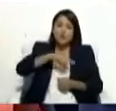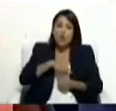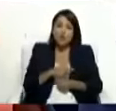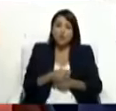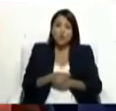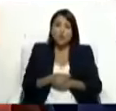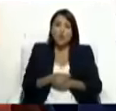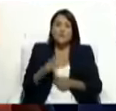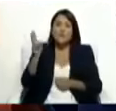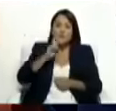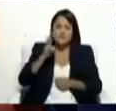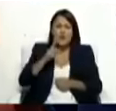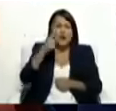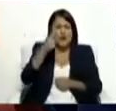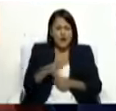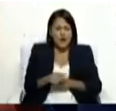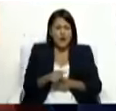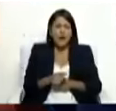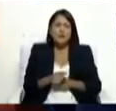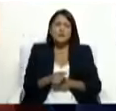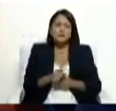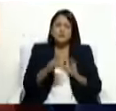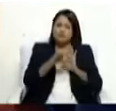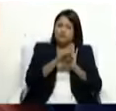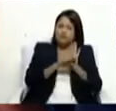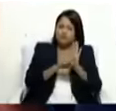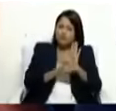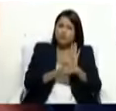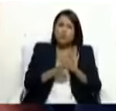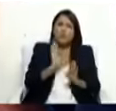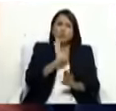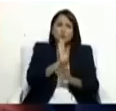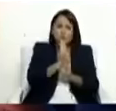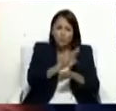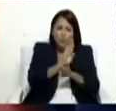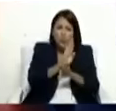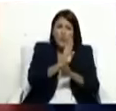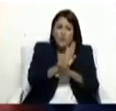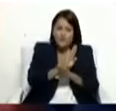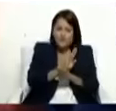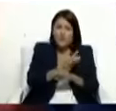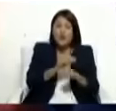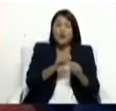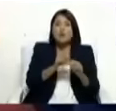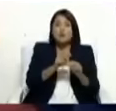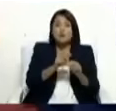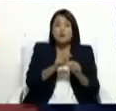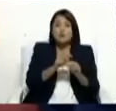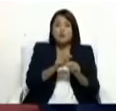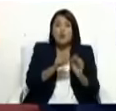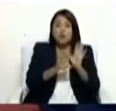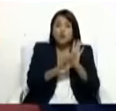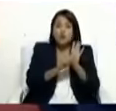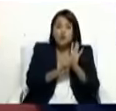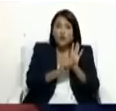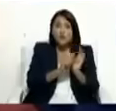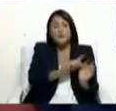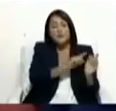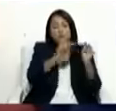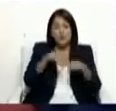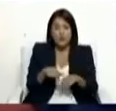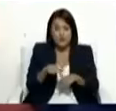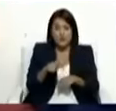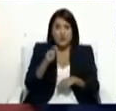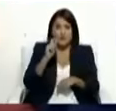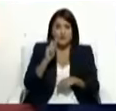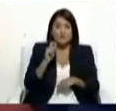nosotros tenemos mecanismos de protección constitucional, se llaman amparo, y venimos a la sala constitucional para que cuide el